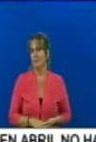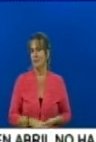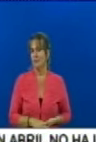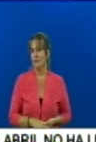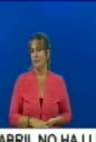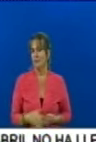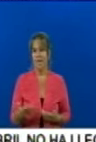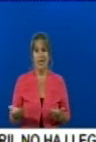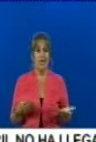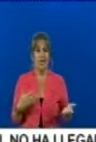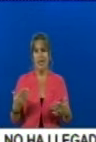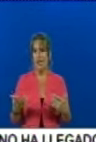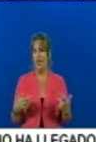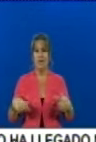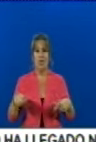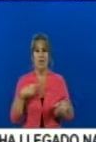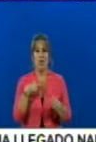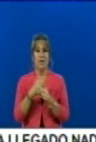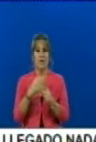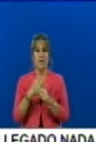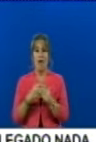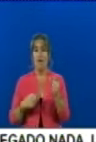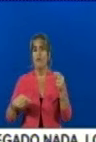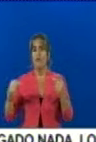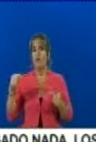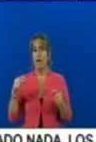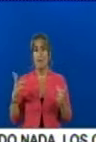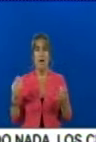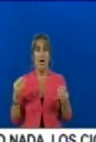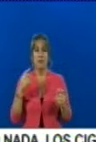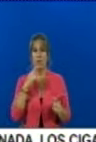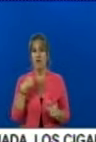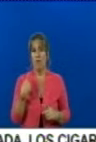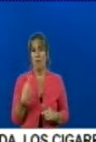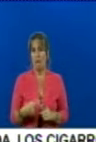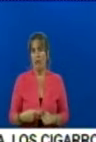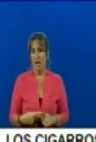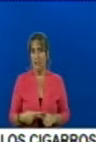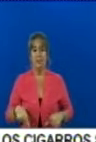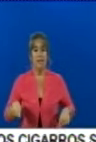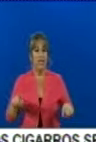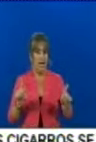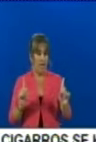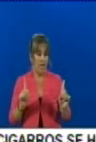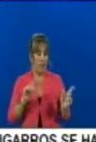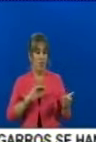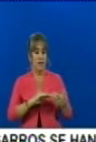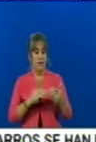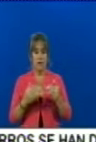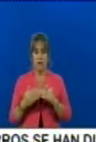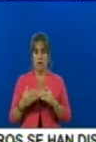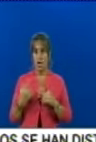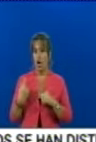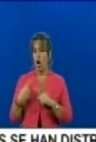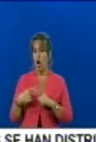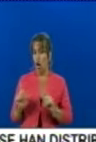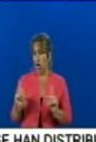que estas son las acciones fundamentales, hay muchas más que hemos estado discutiendo y otras que,